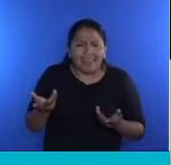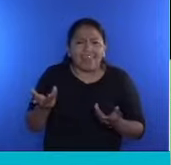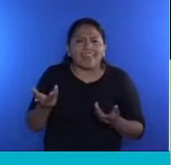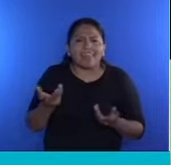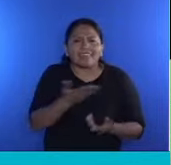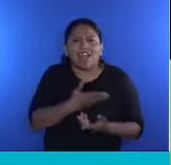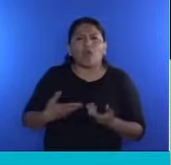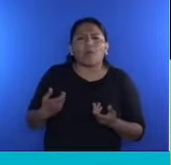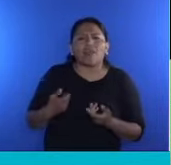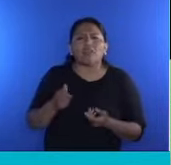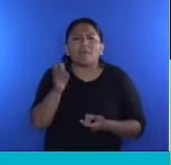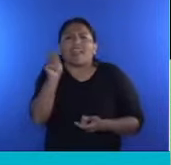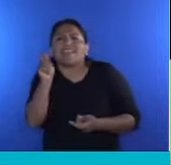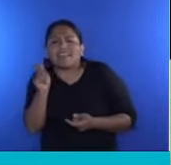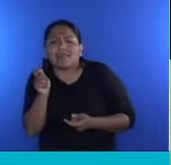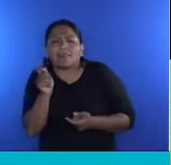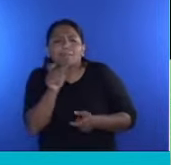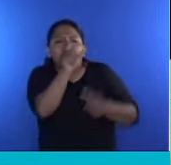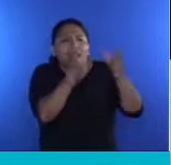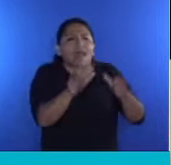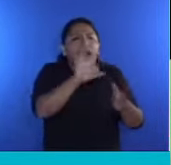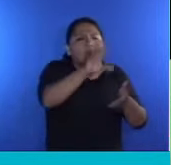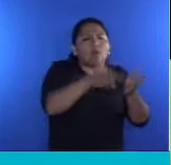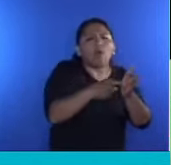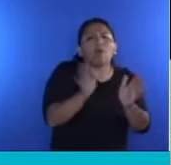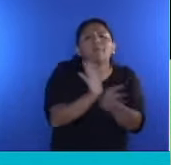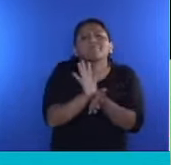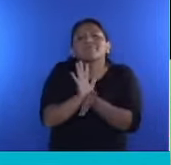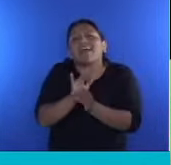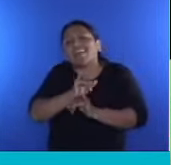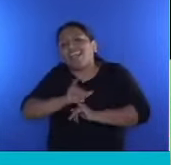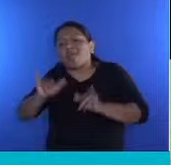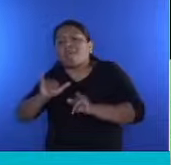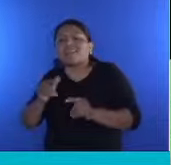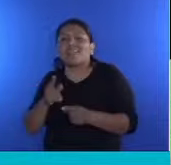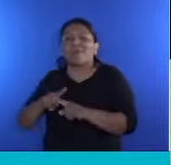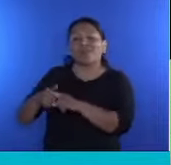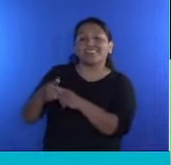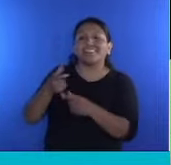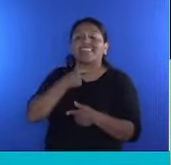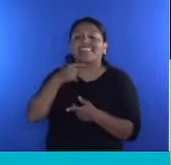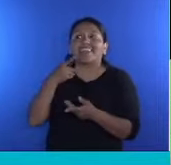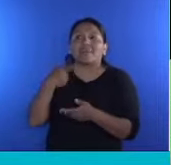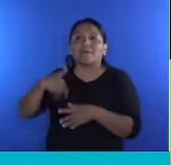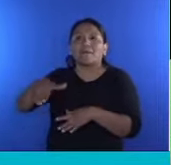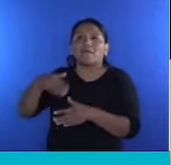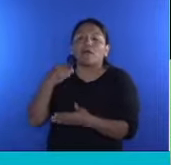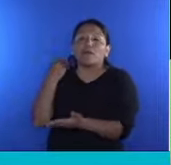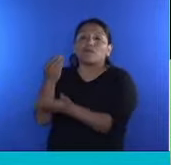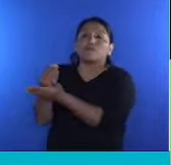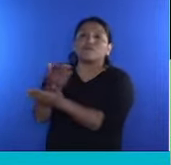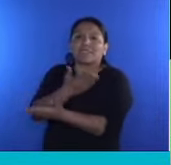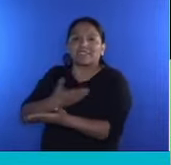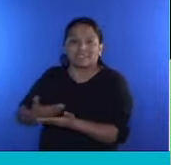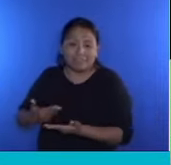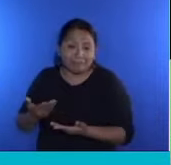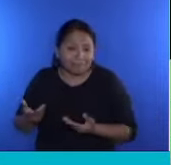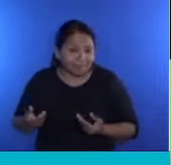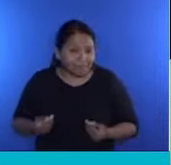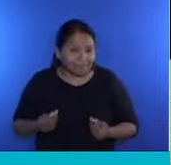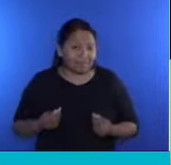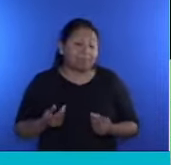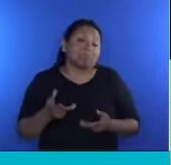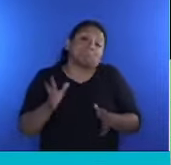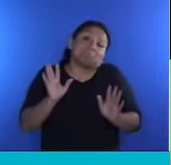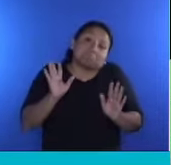bonaerenses o está haciendo una campaña política y se quiere posicionar como presidente? Porque al parecer, habría